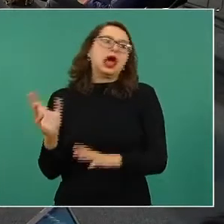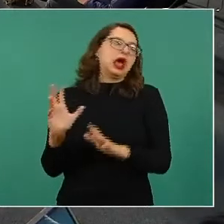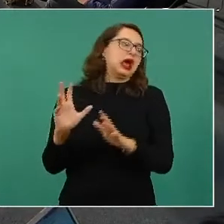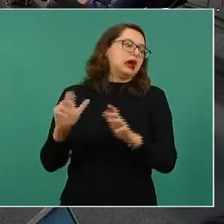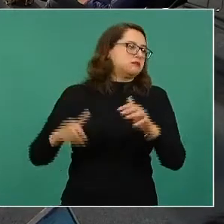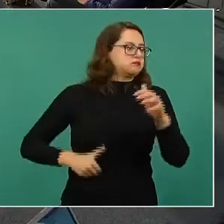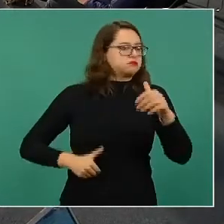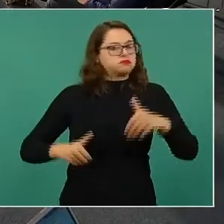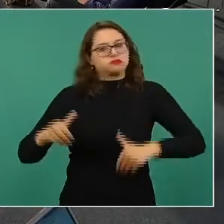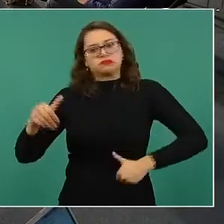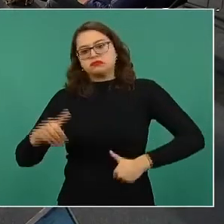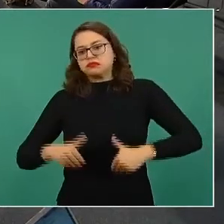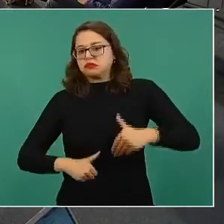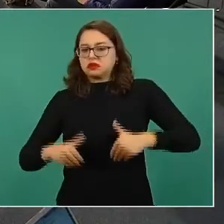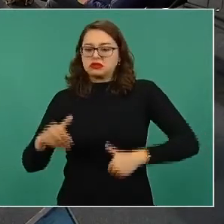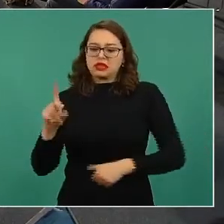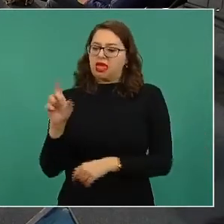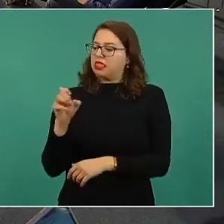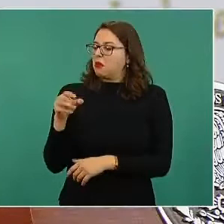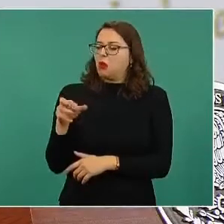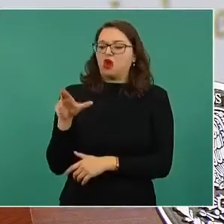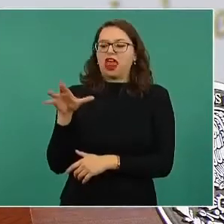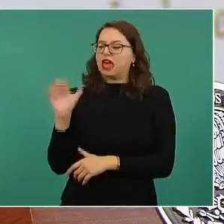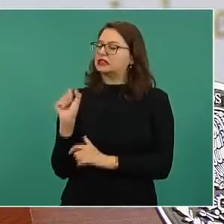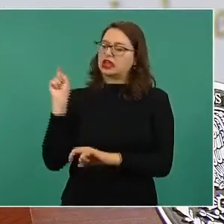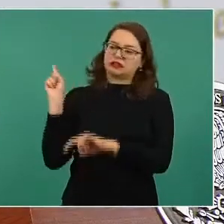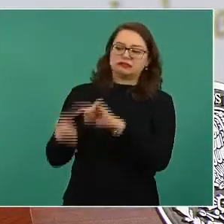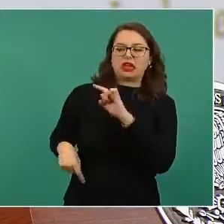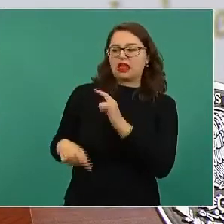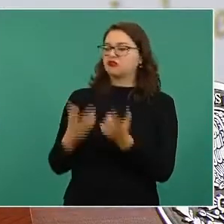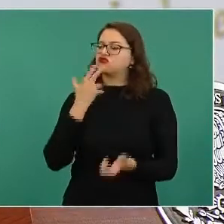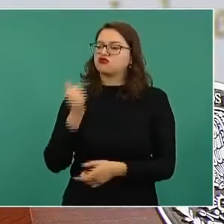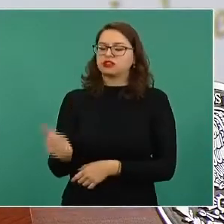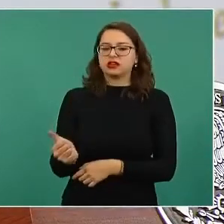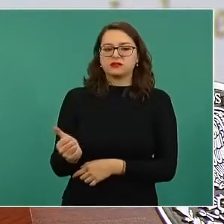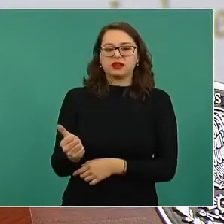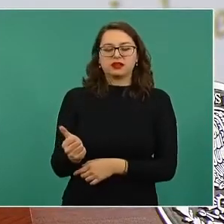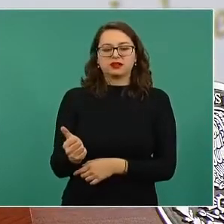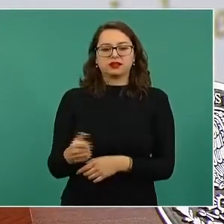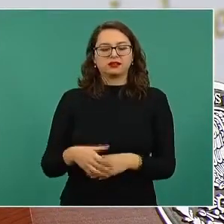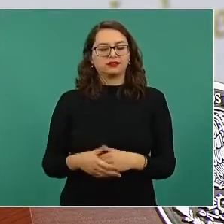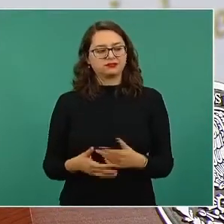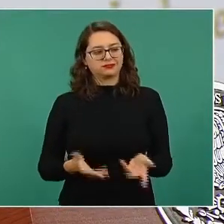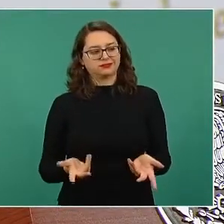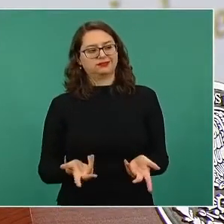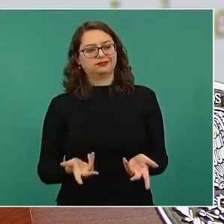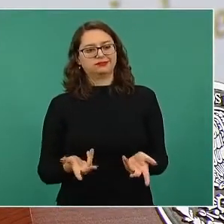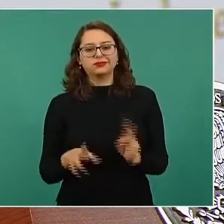no, pues no hay democracia, no existe la democracia.